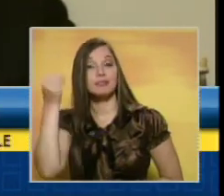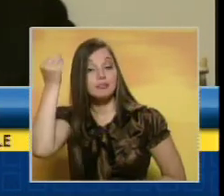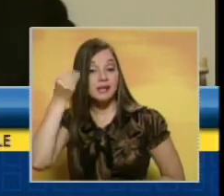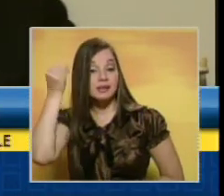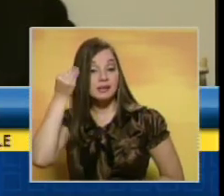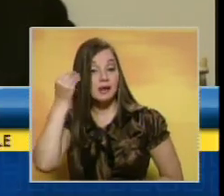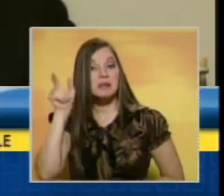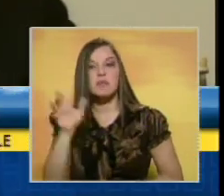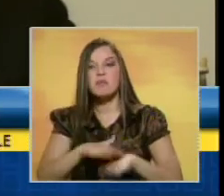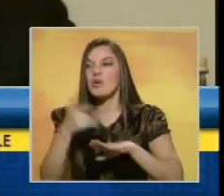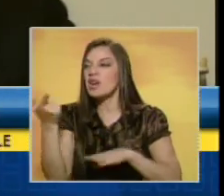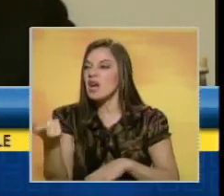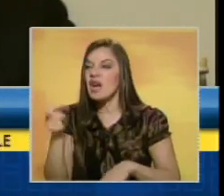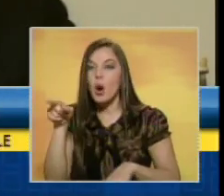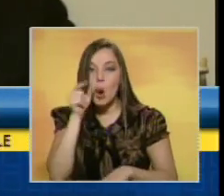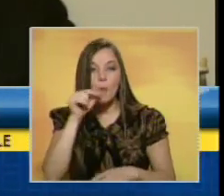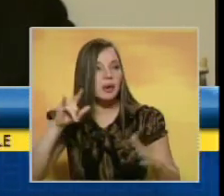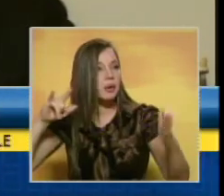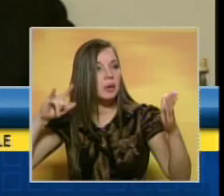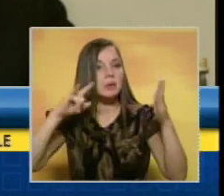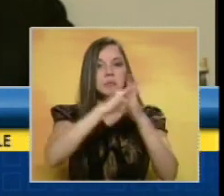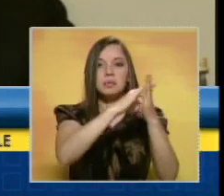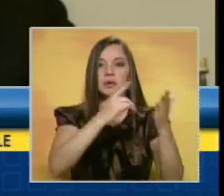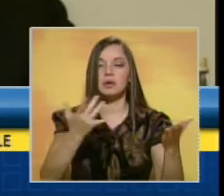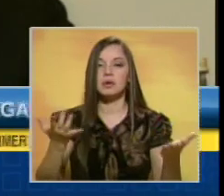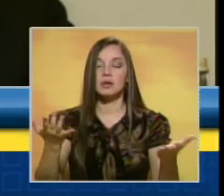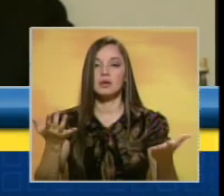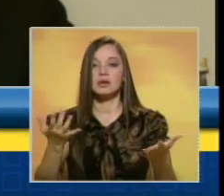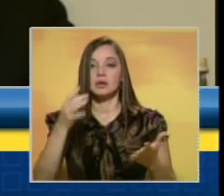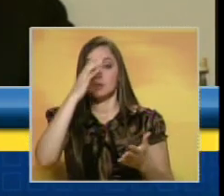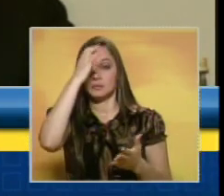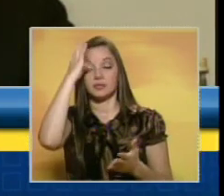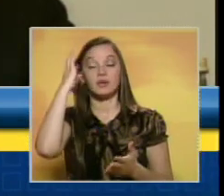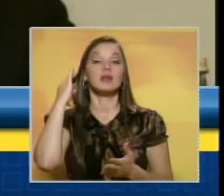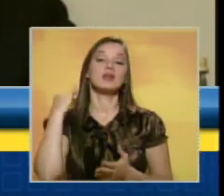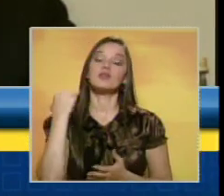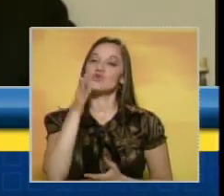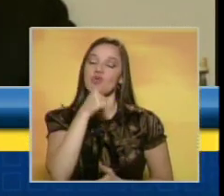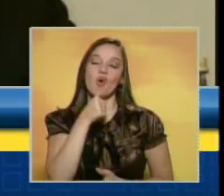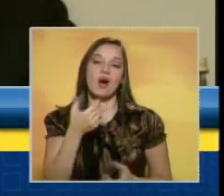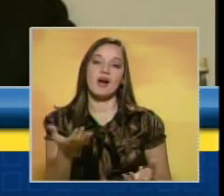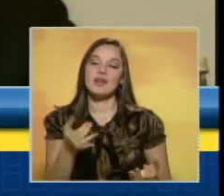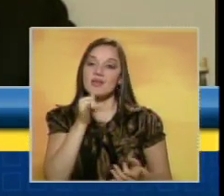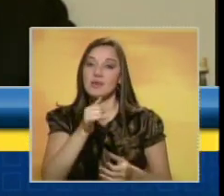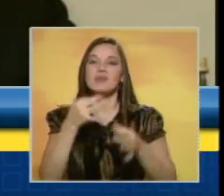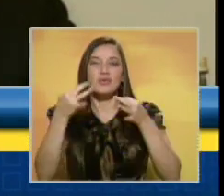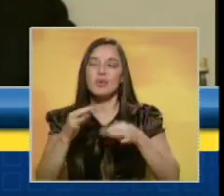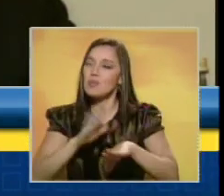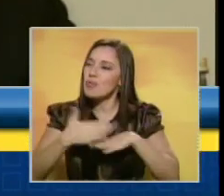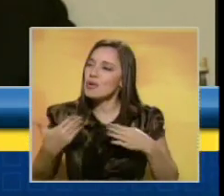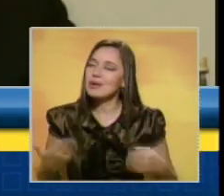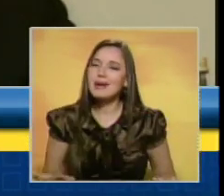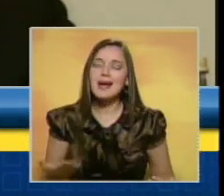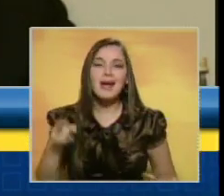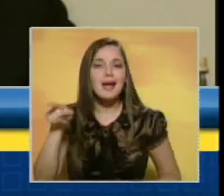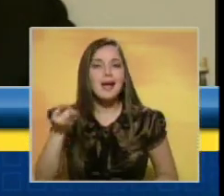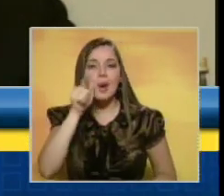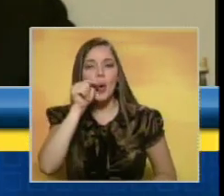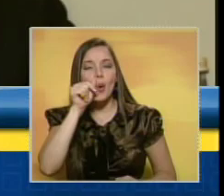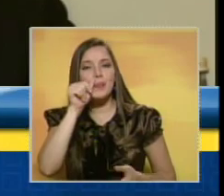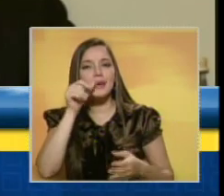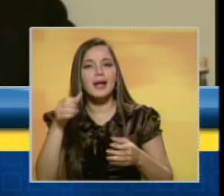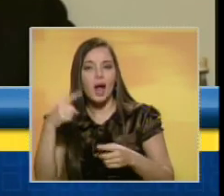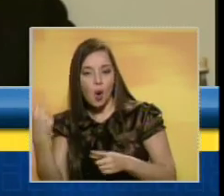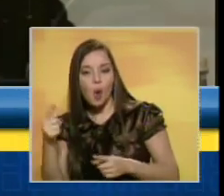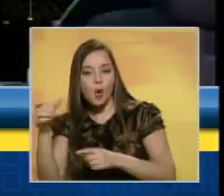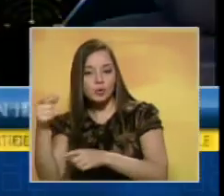sobre su motivación. No tenemos ninguna información concreta sobre por qué hizo eso el copiloto, qué